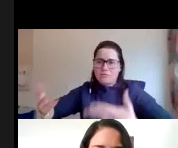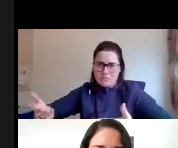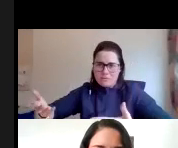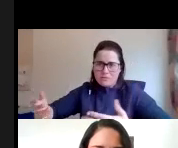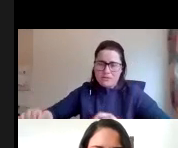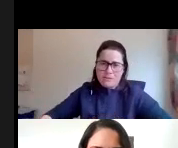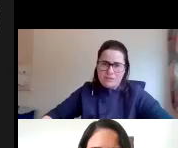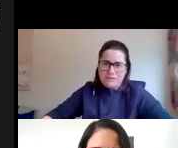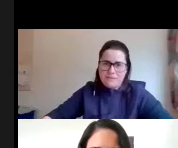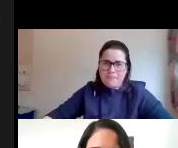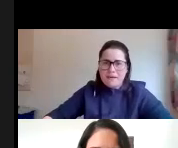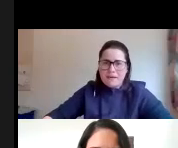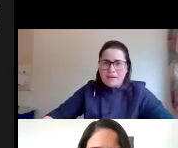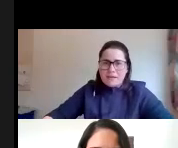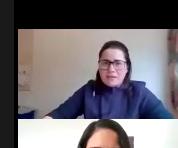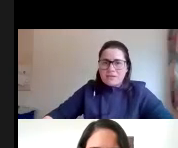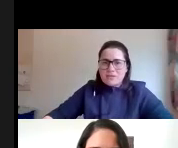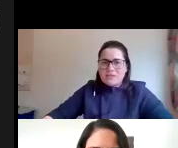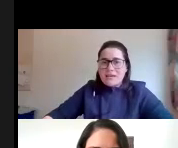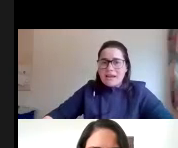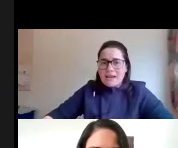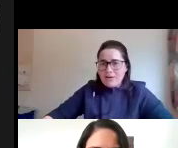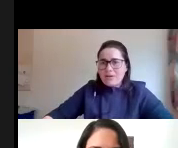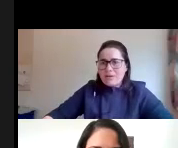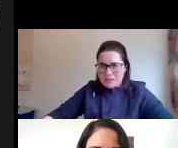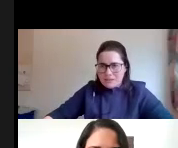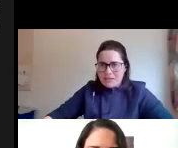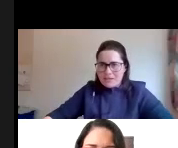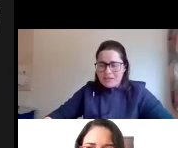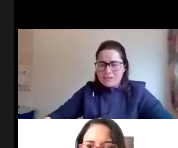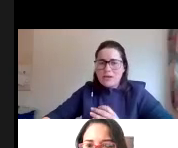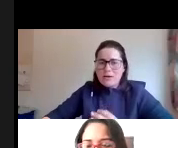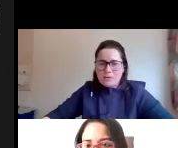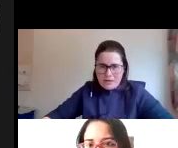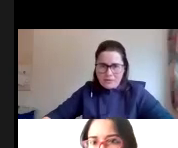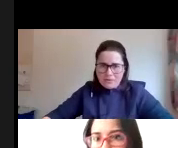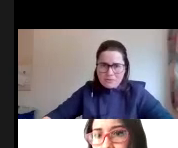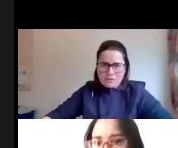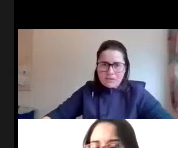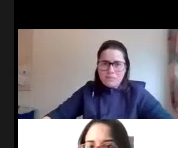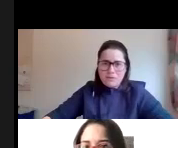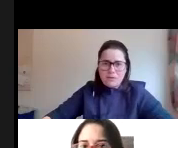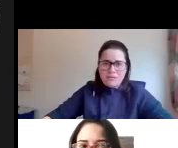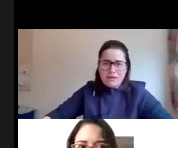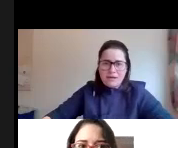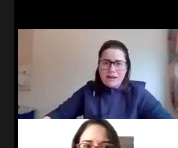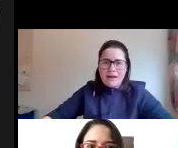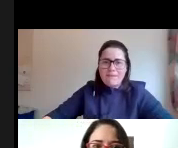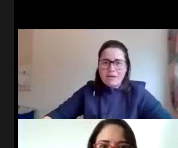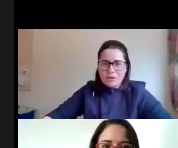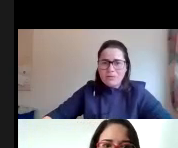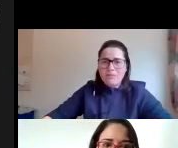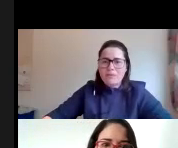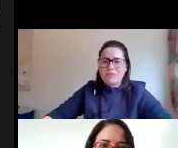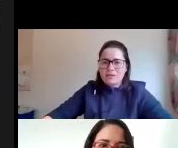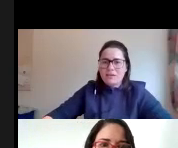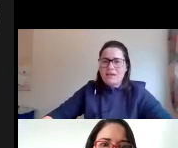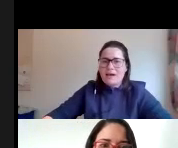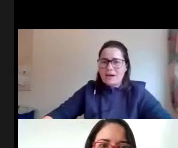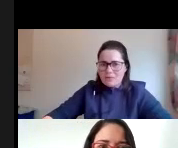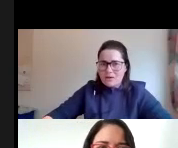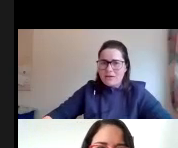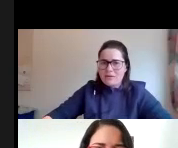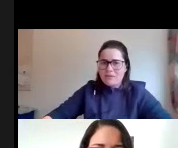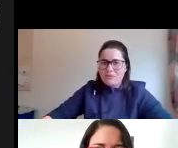ver, nosotros vemos transparencia. Entonces, el lago de Amatitlán, que es el urbano, si ustedes pueden ver, la mayor